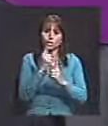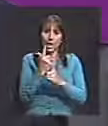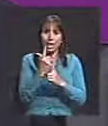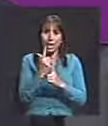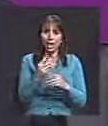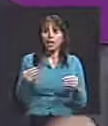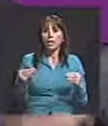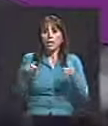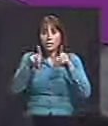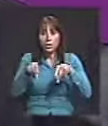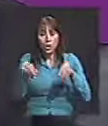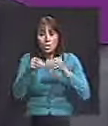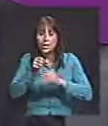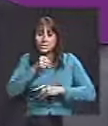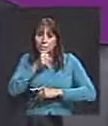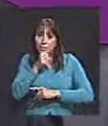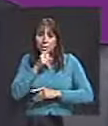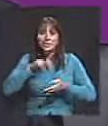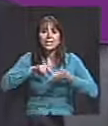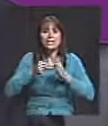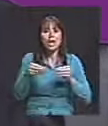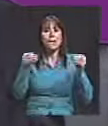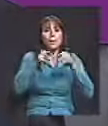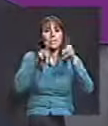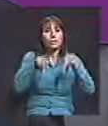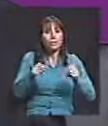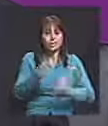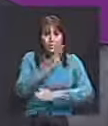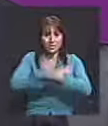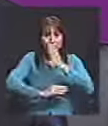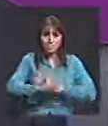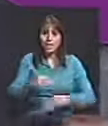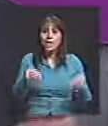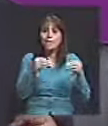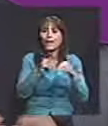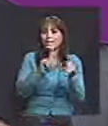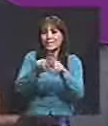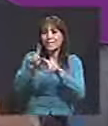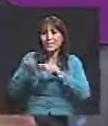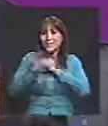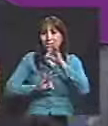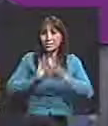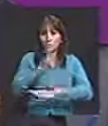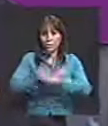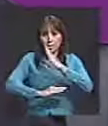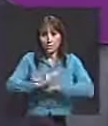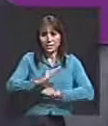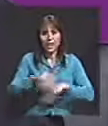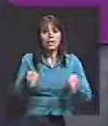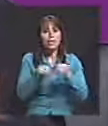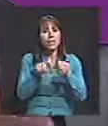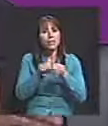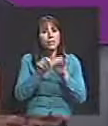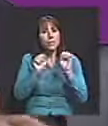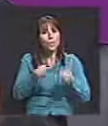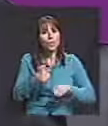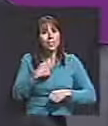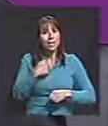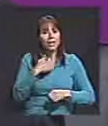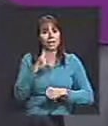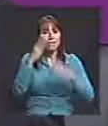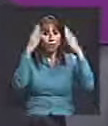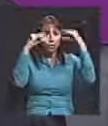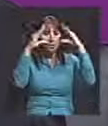con discapacidad, mayor cantidad de discapacidades. Incluso se puede obtener información de